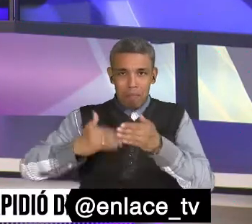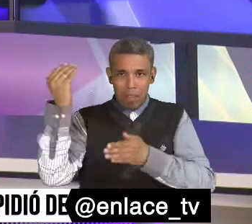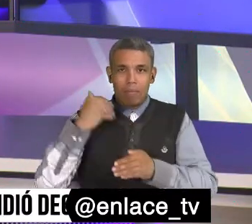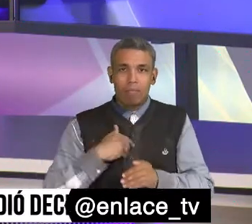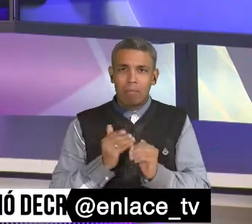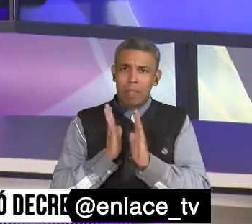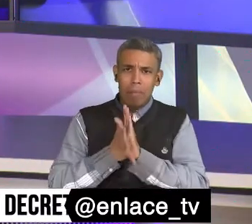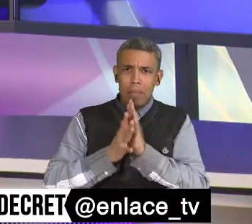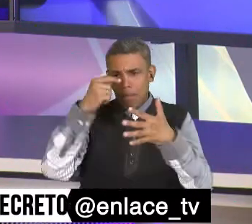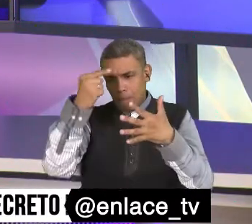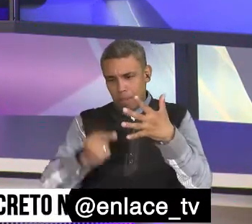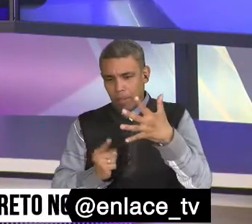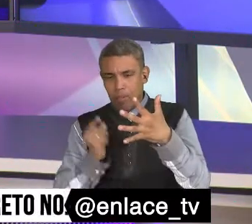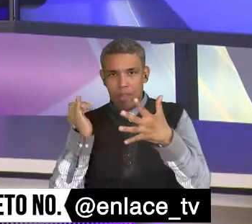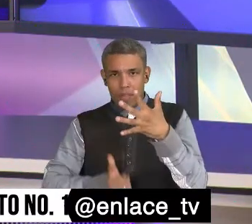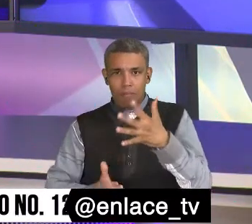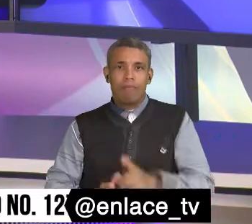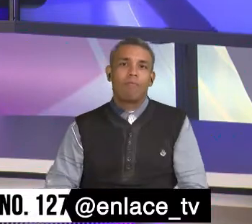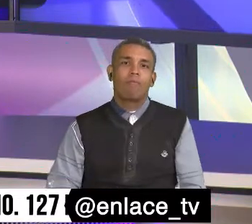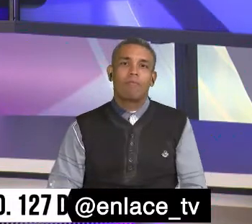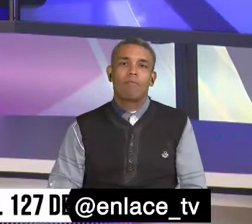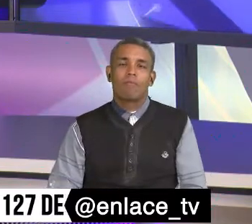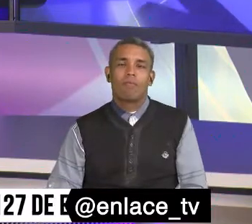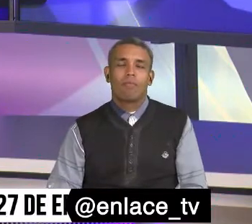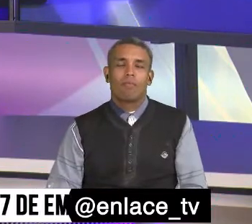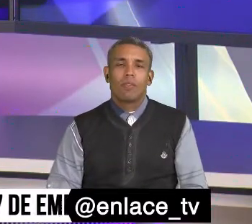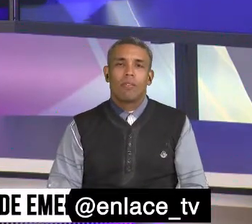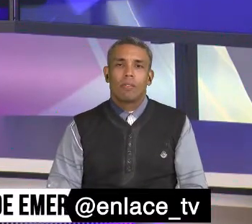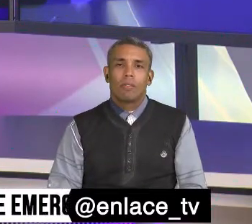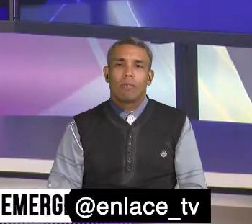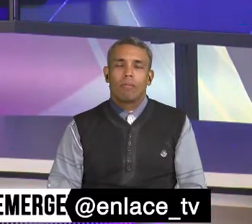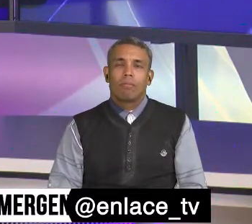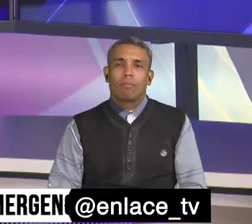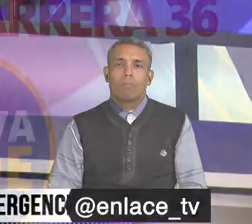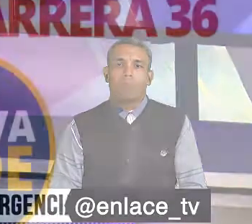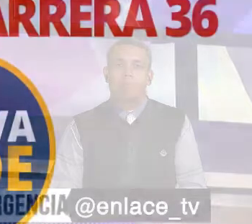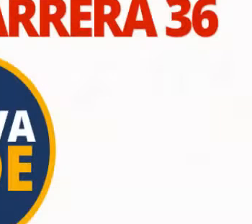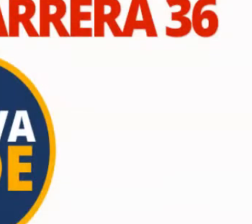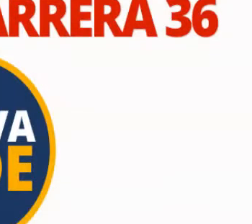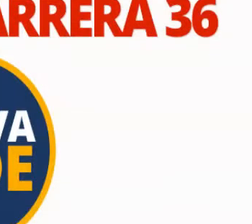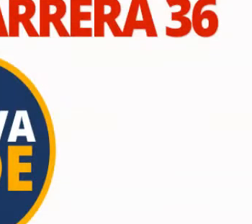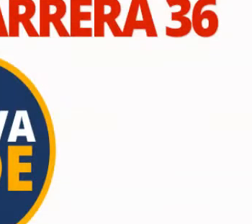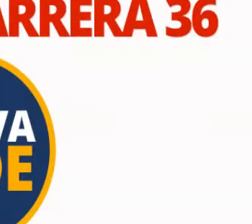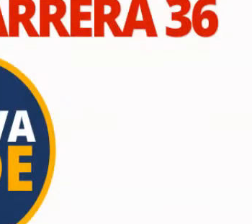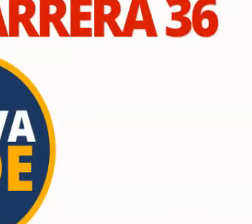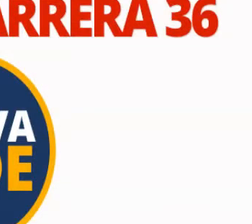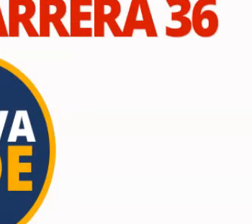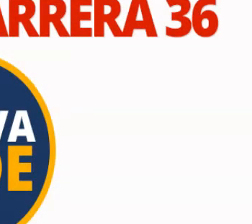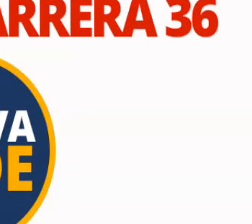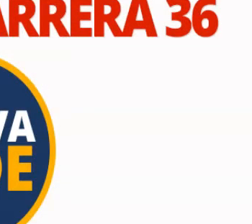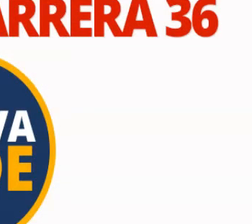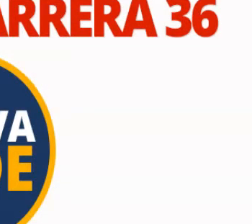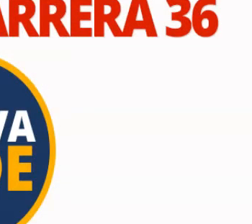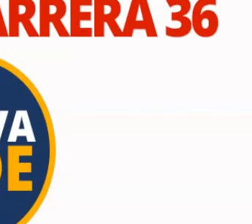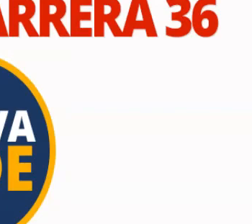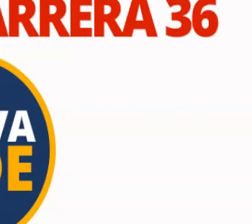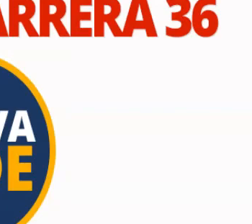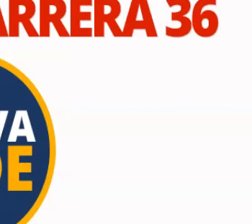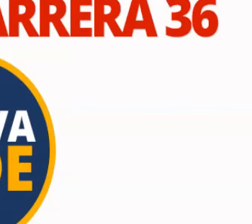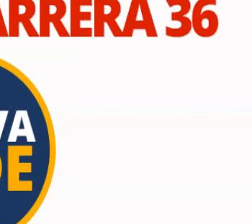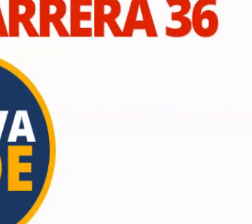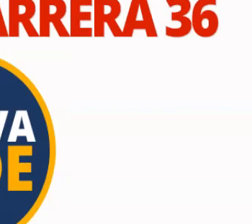al final de la presente emisión de Enlace Noticias. No sin antes despedirnos, recuerde, Materiales Eléctricos, Electrofer, ilumina tu vida ahora también